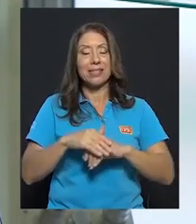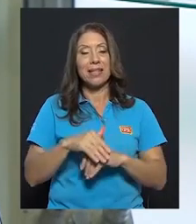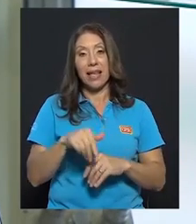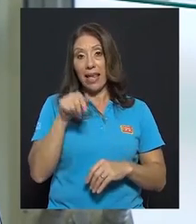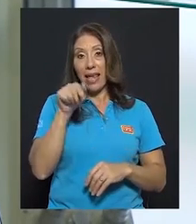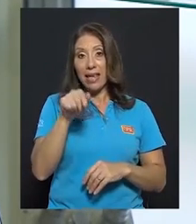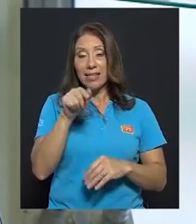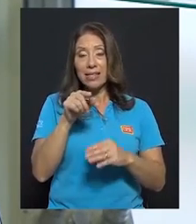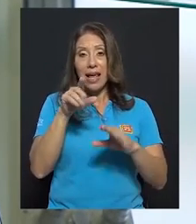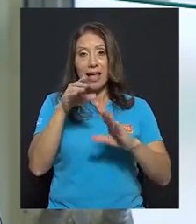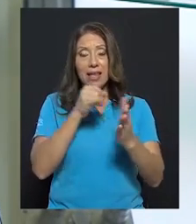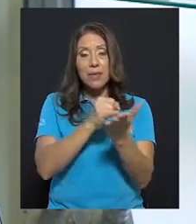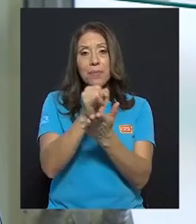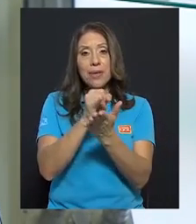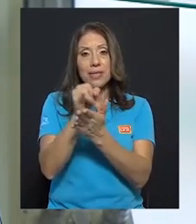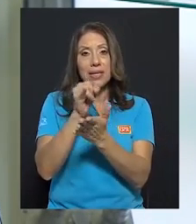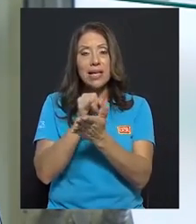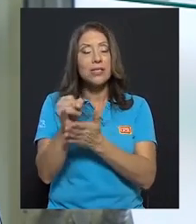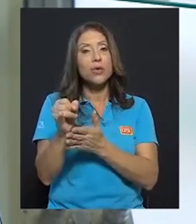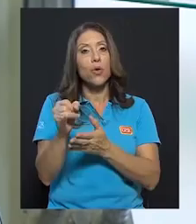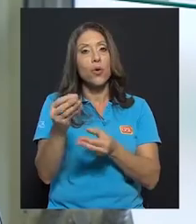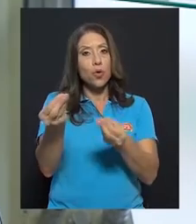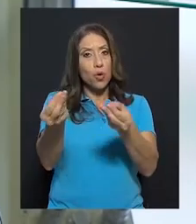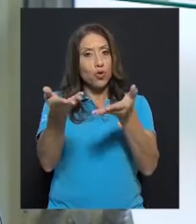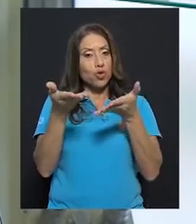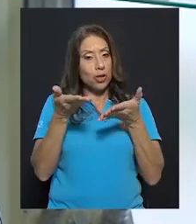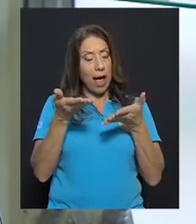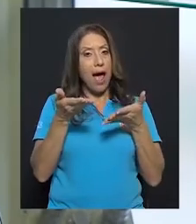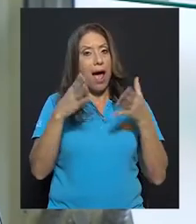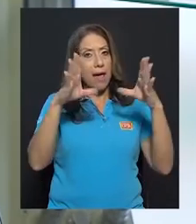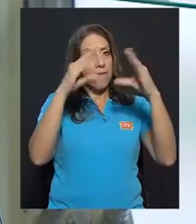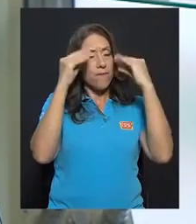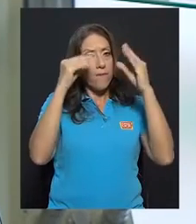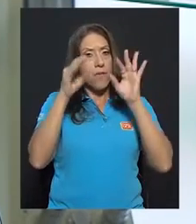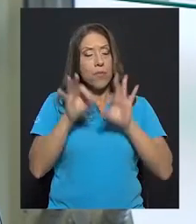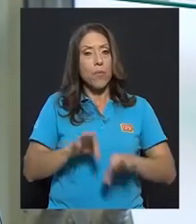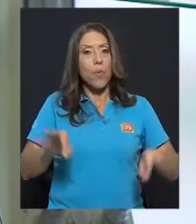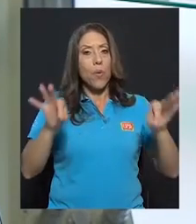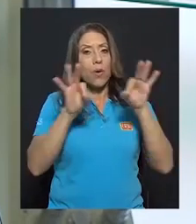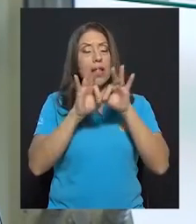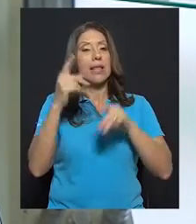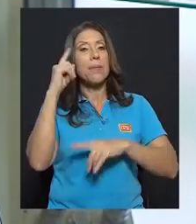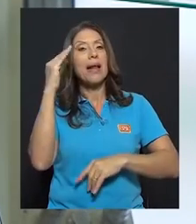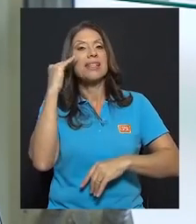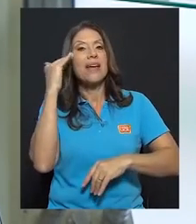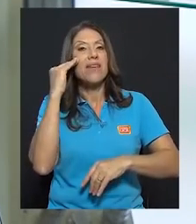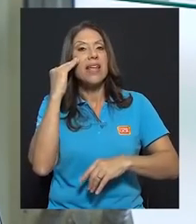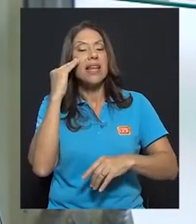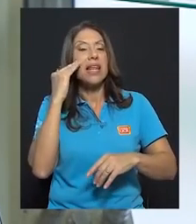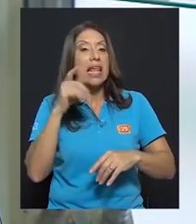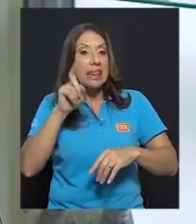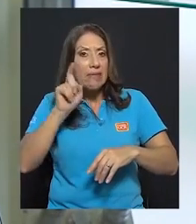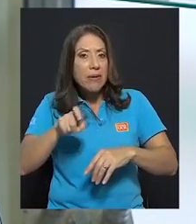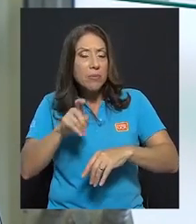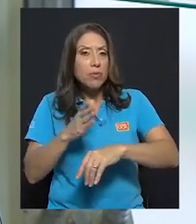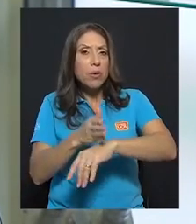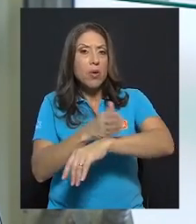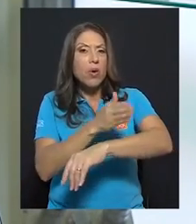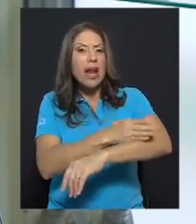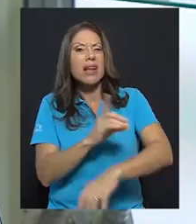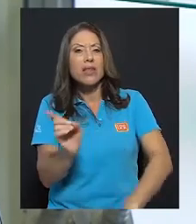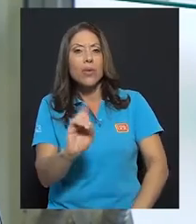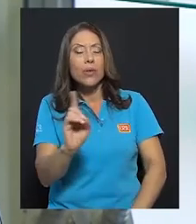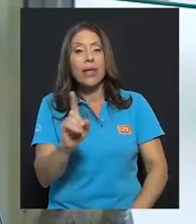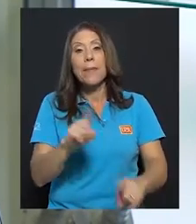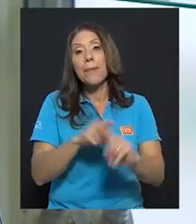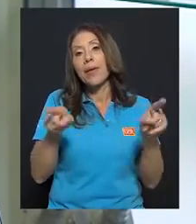investigación nos da elementos importantes para saber cuáles son las áreas de mejora, pero además